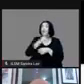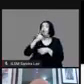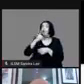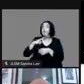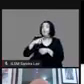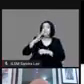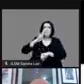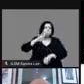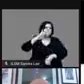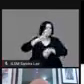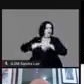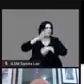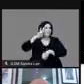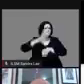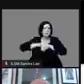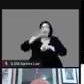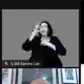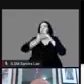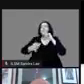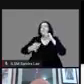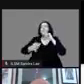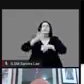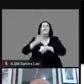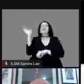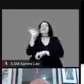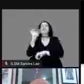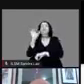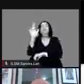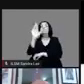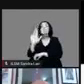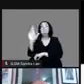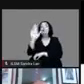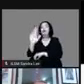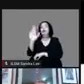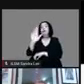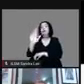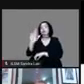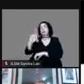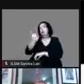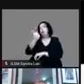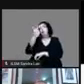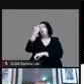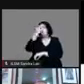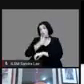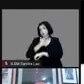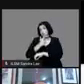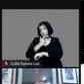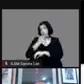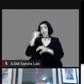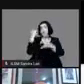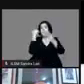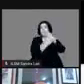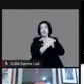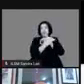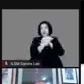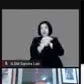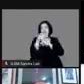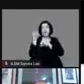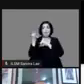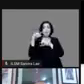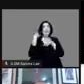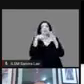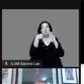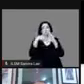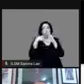primero de septiembre a las 11 de la noche se va a enviar por correo electrónico al correo del seminario seminario.pitlahuac